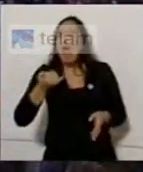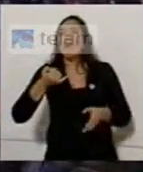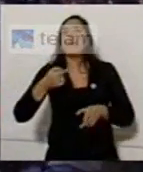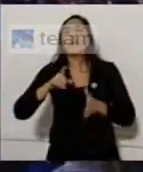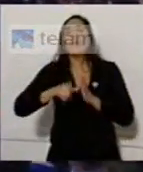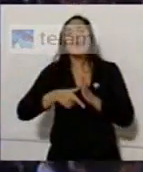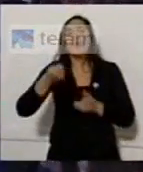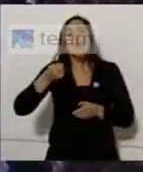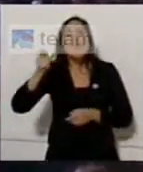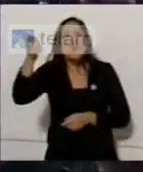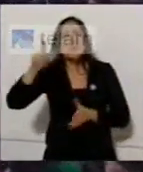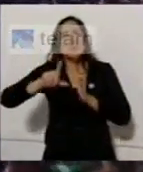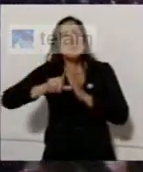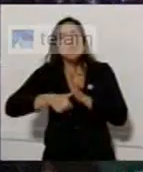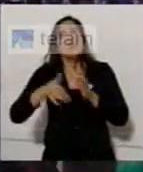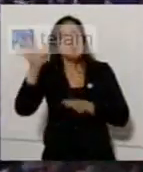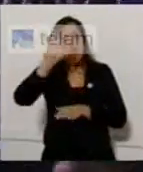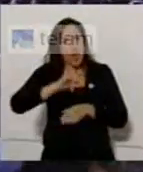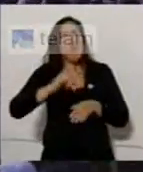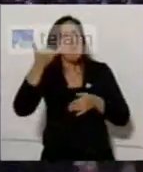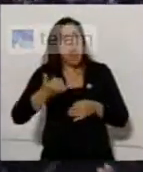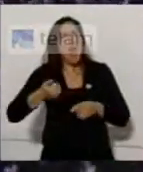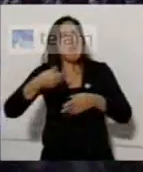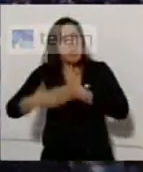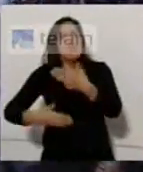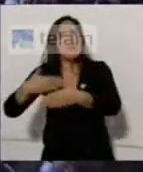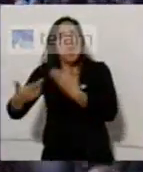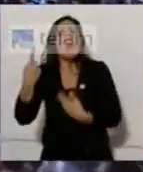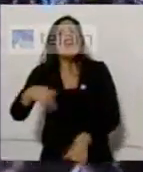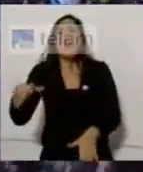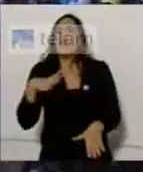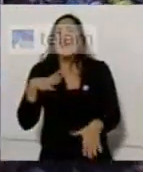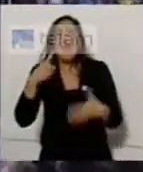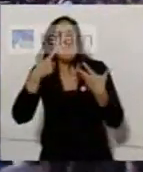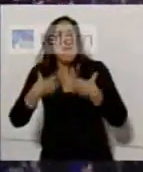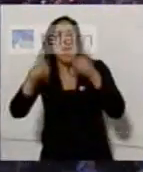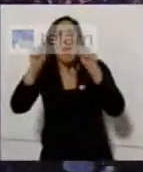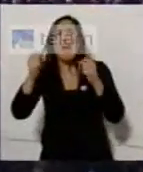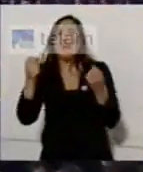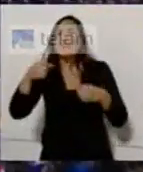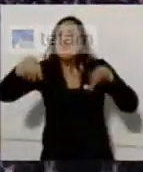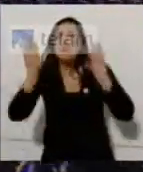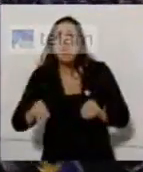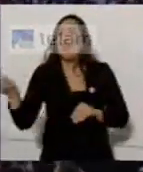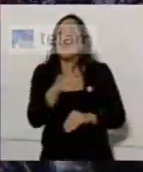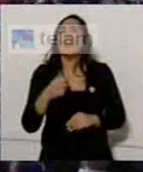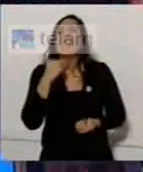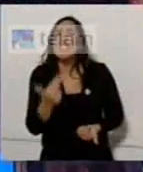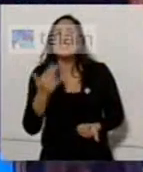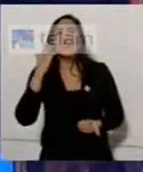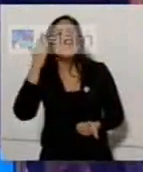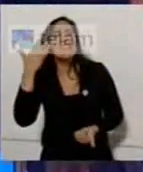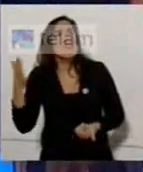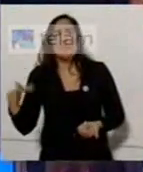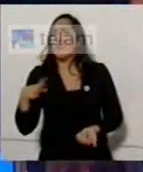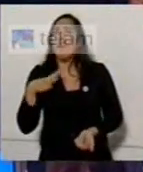abren todos los días, pero todavía no hemos podido encontrar a sus hijos ni a sus nietos, y eso es